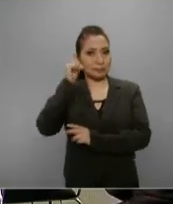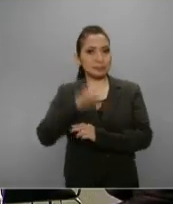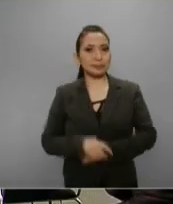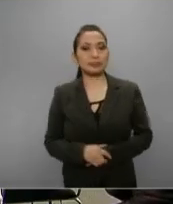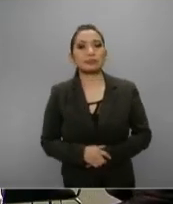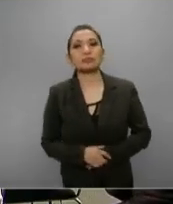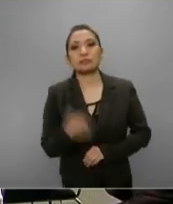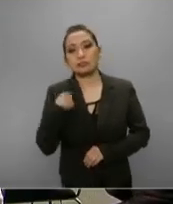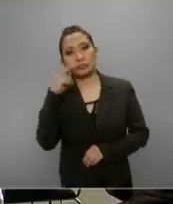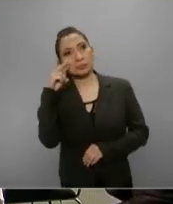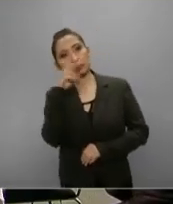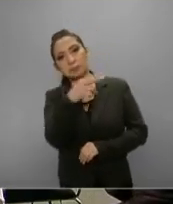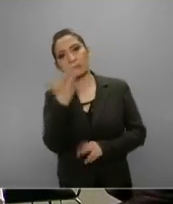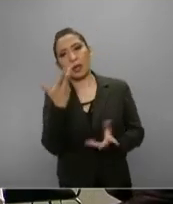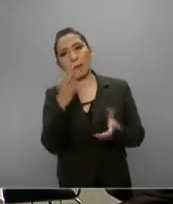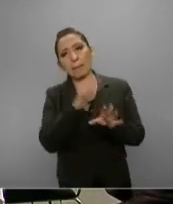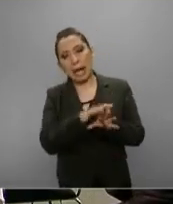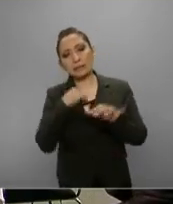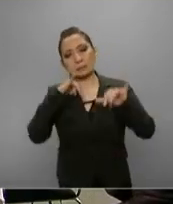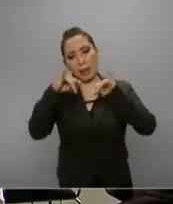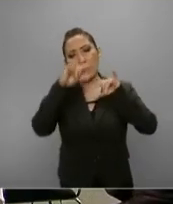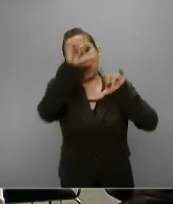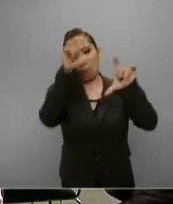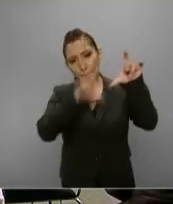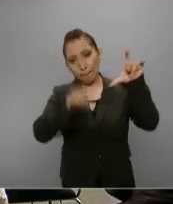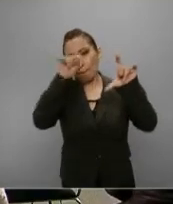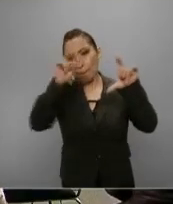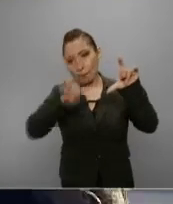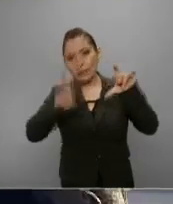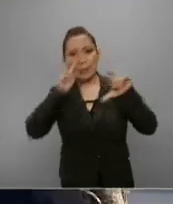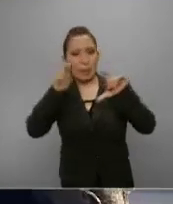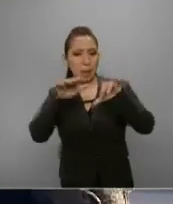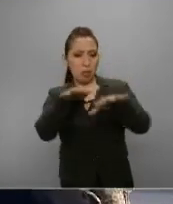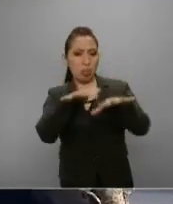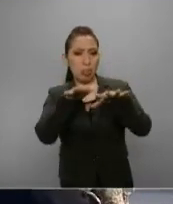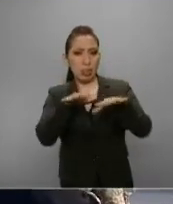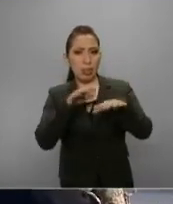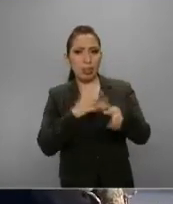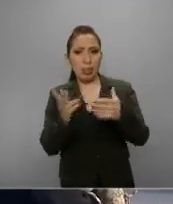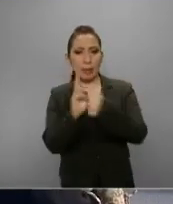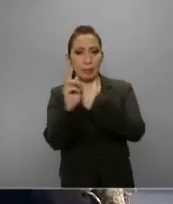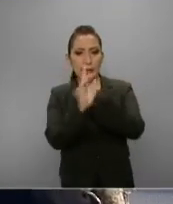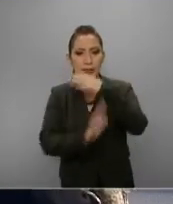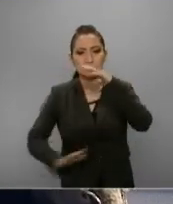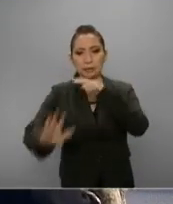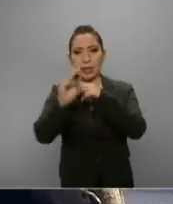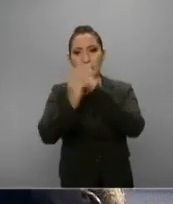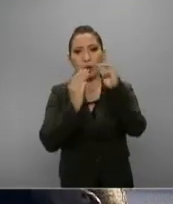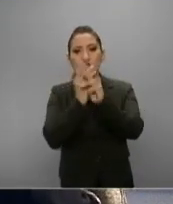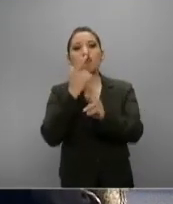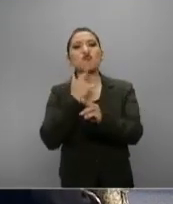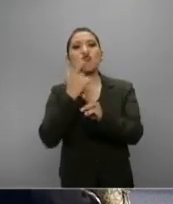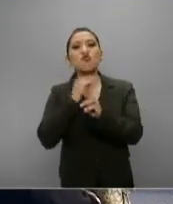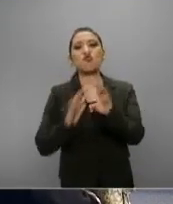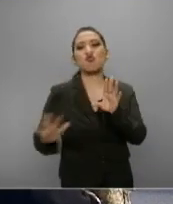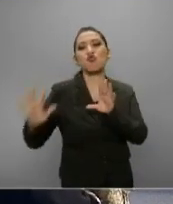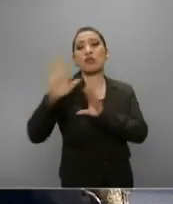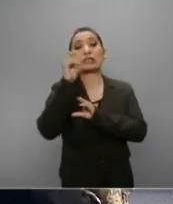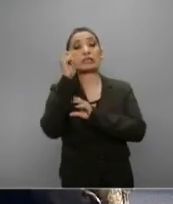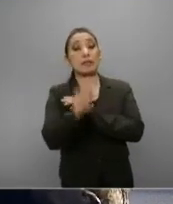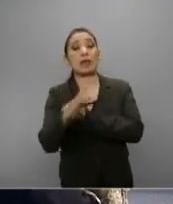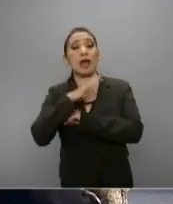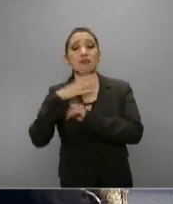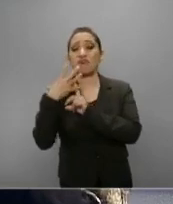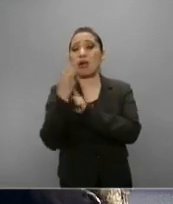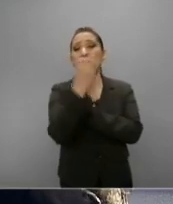ayer. Consideramos que más allá del mapa, en donde pues prácticamente ya se ven todos los países a nivel mundial pintados de color rojo, lo que